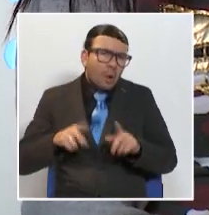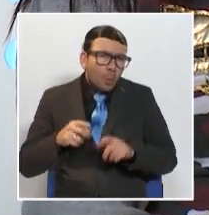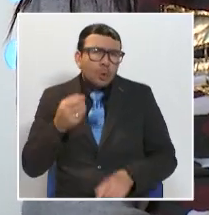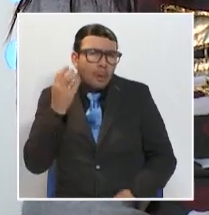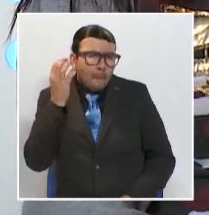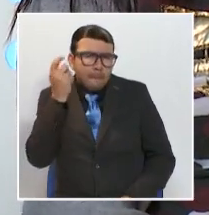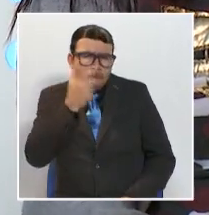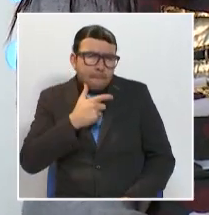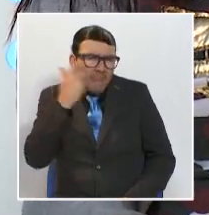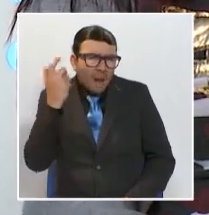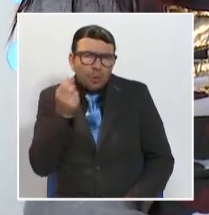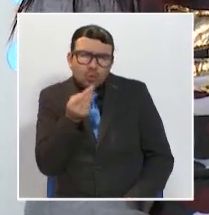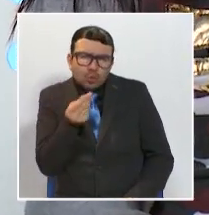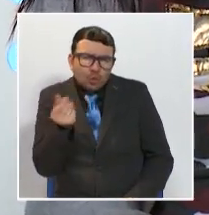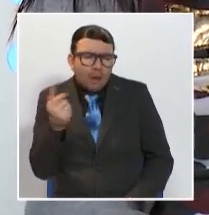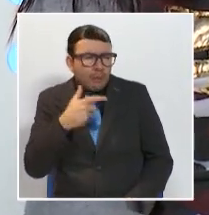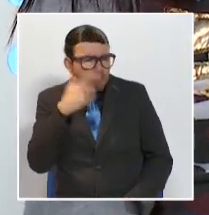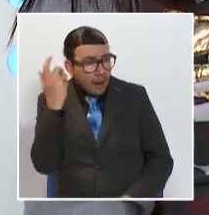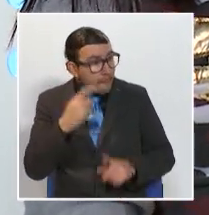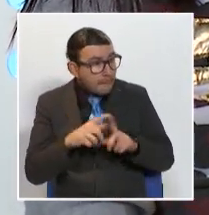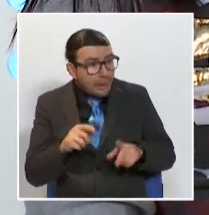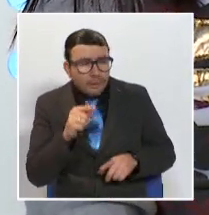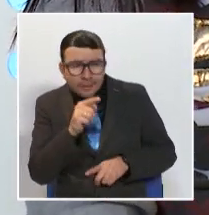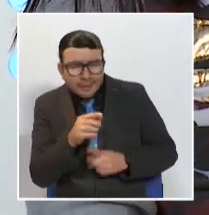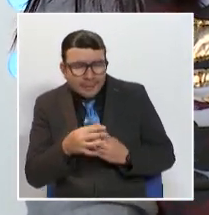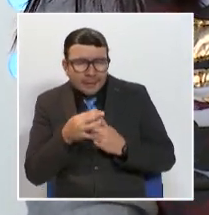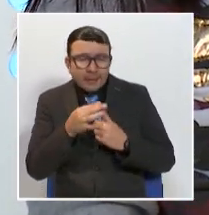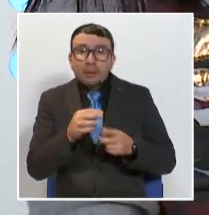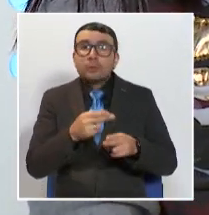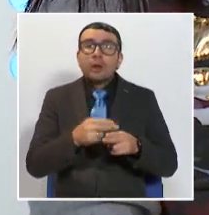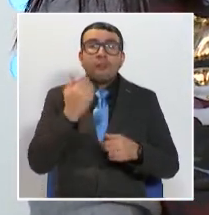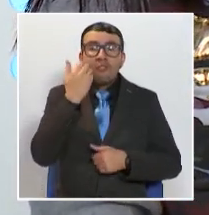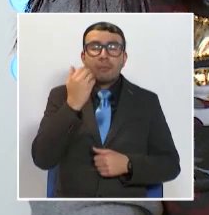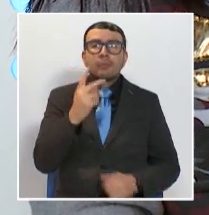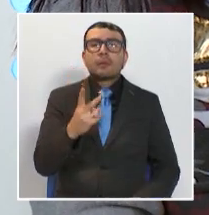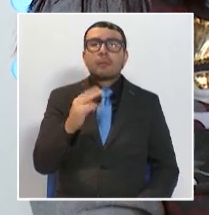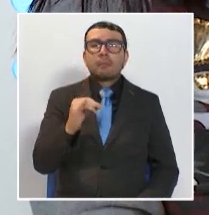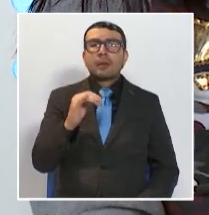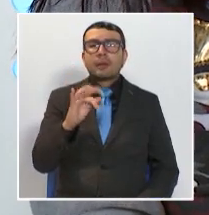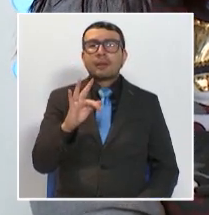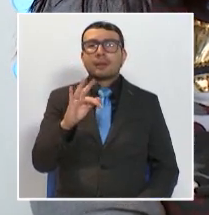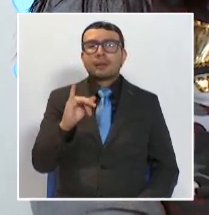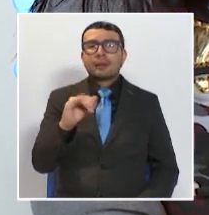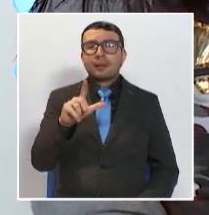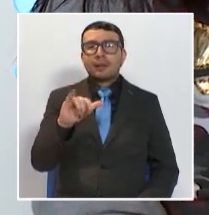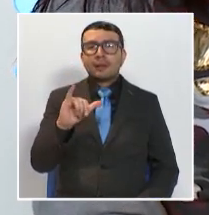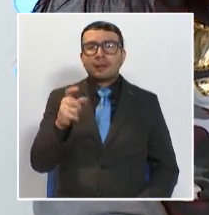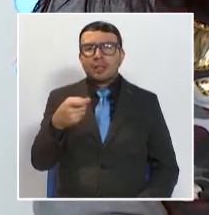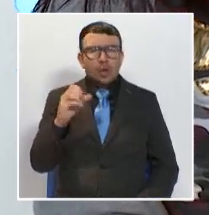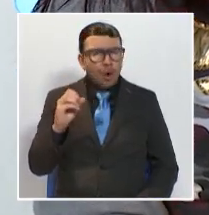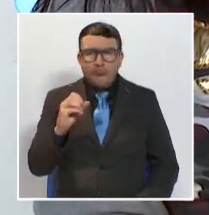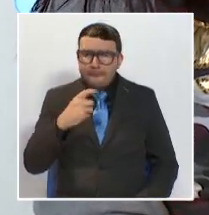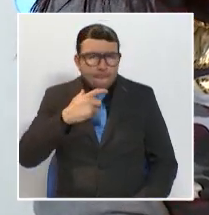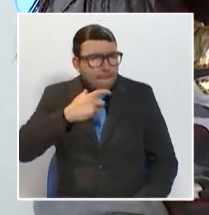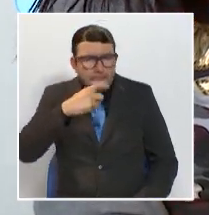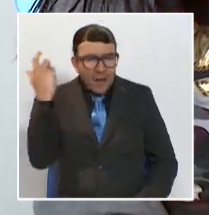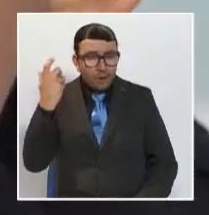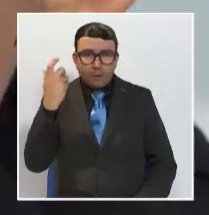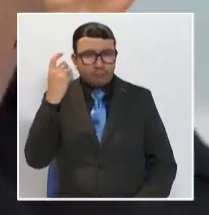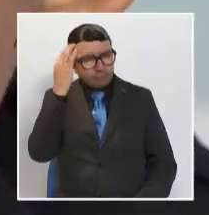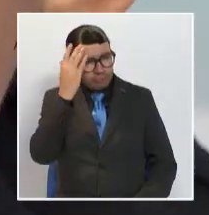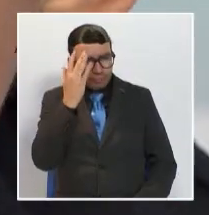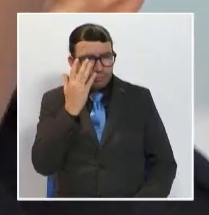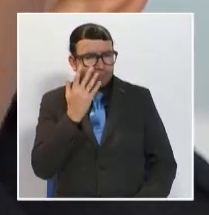en la piel, pero el vitiligo característicamente tiene esa apariencia completamente blanca, la piel pierde